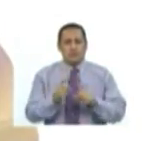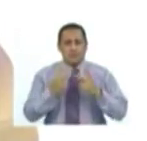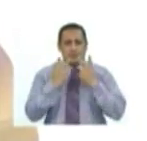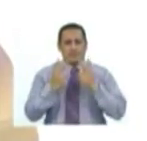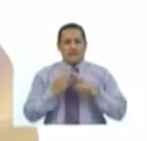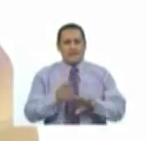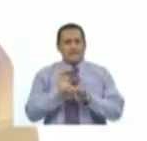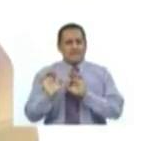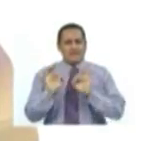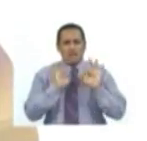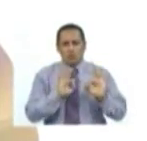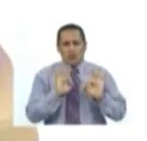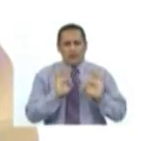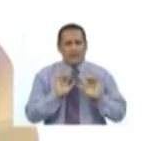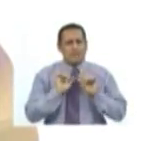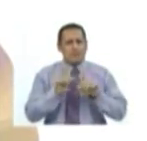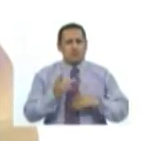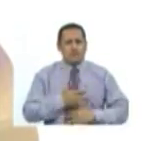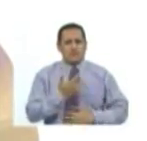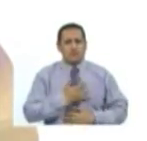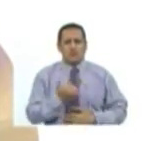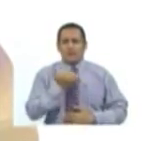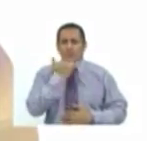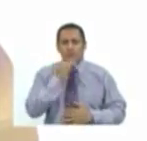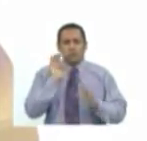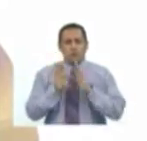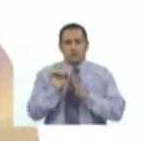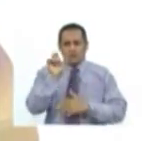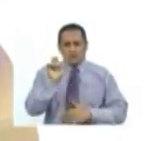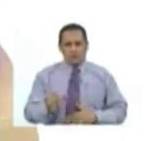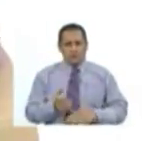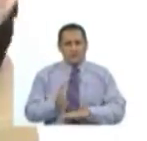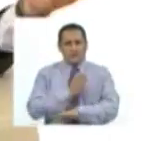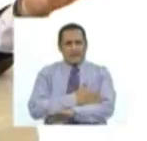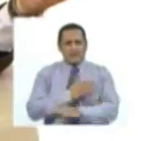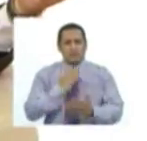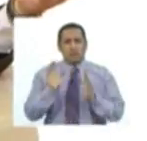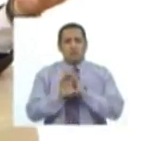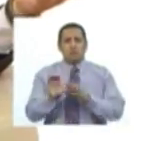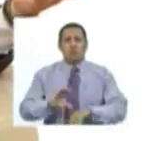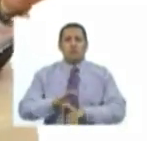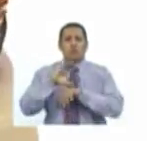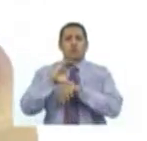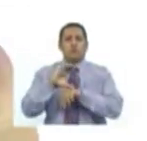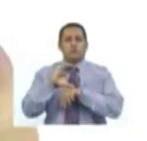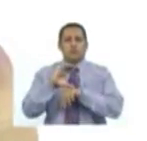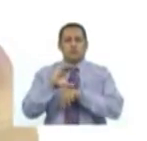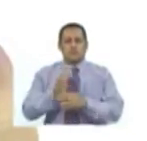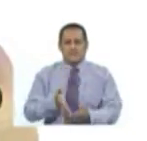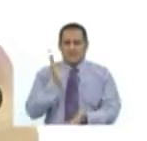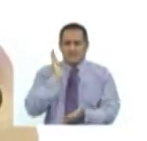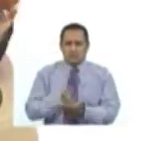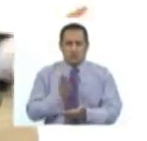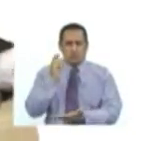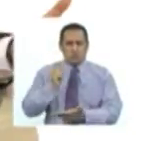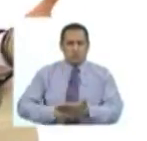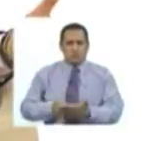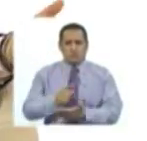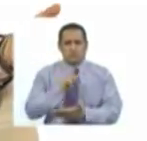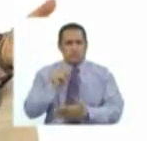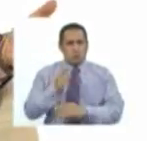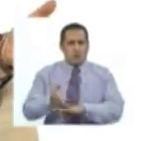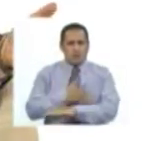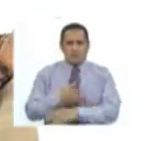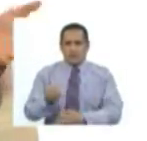es exactamente la misma sensación que puede tener un ciudadano si es que, por ejemplo, en un club se le sanciona sin haber sido